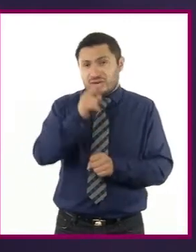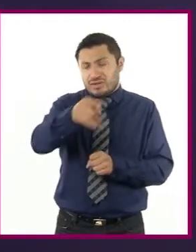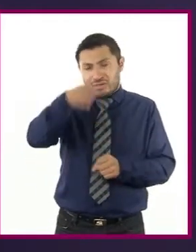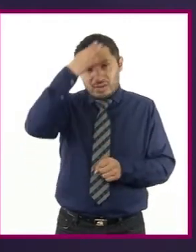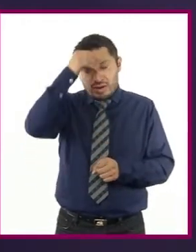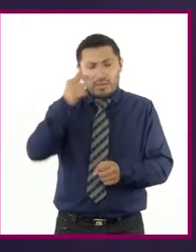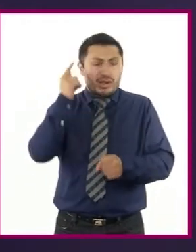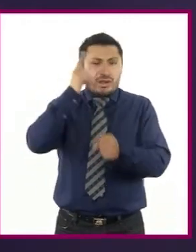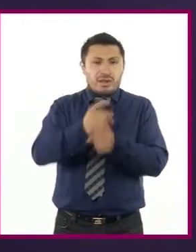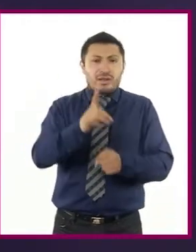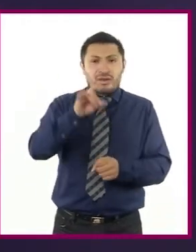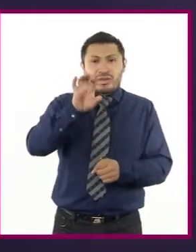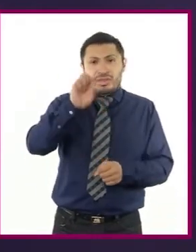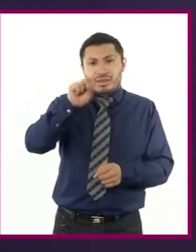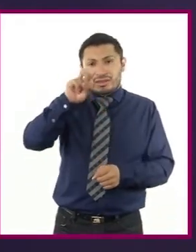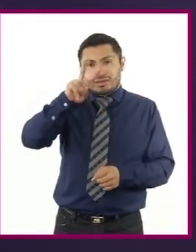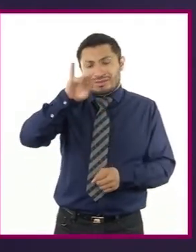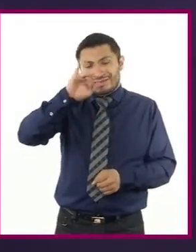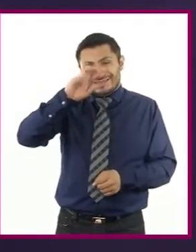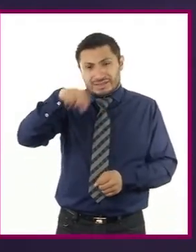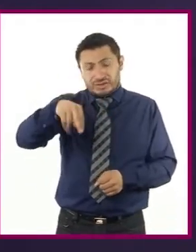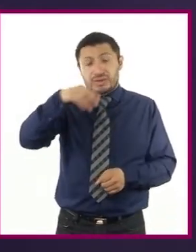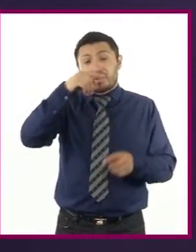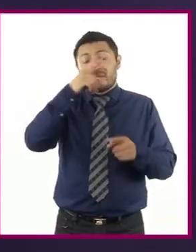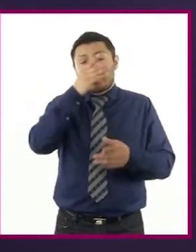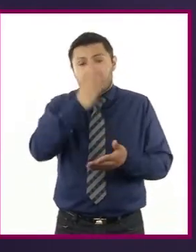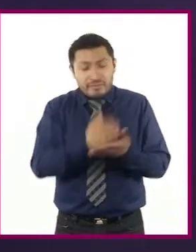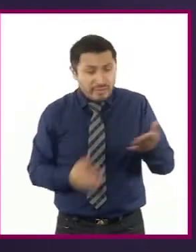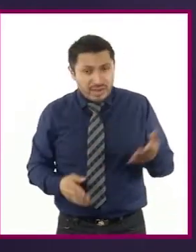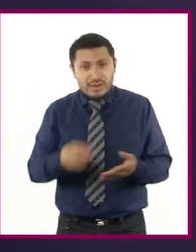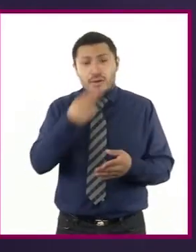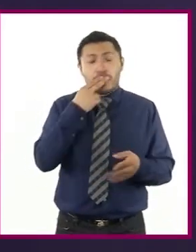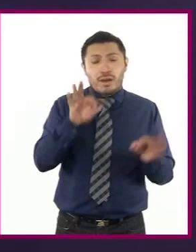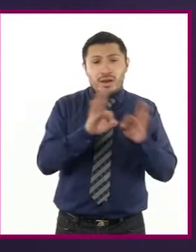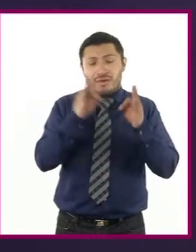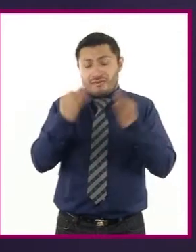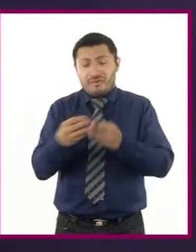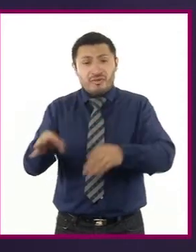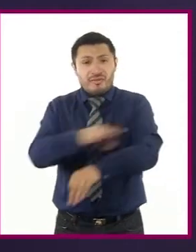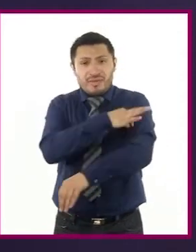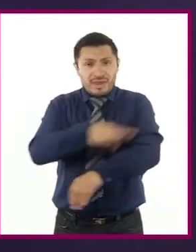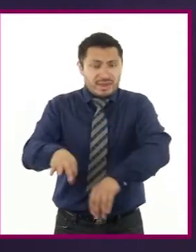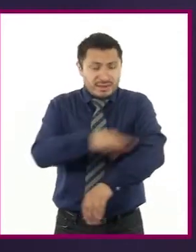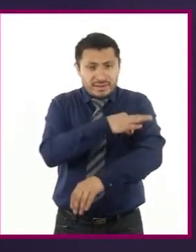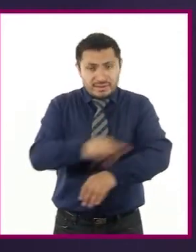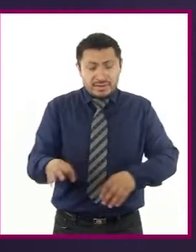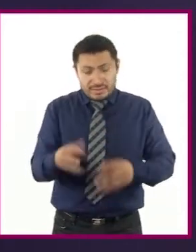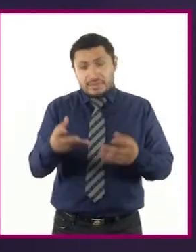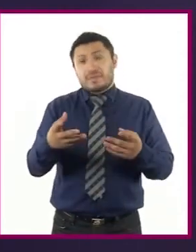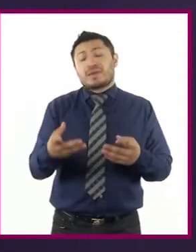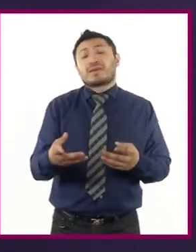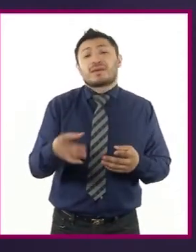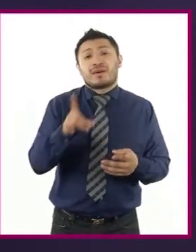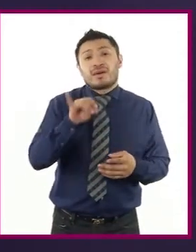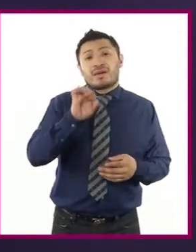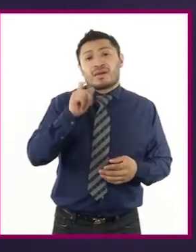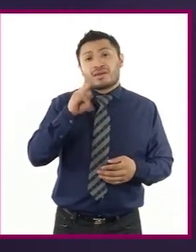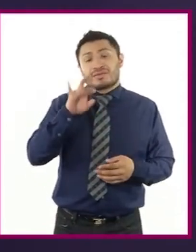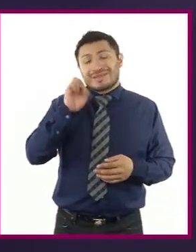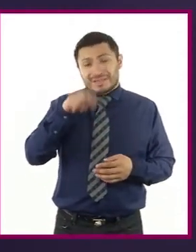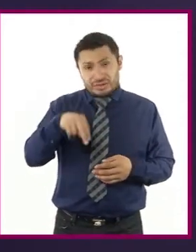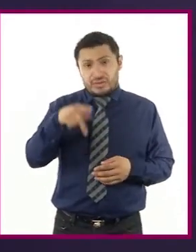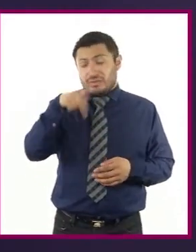calcular la desviación media y su utilidad como medida de dispersión, pero probablemente se